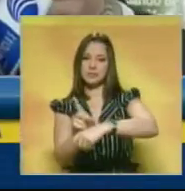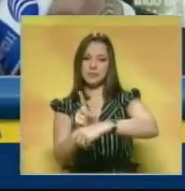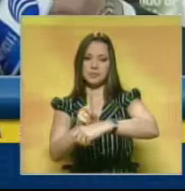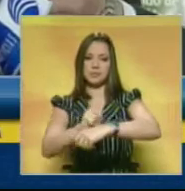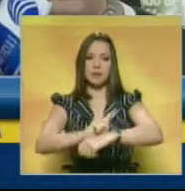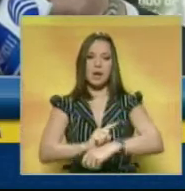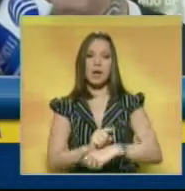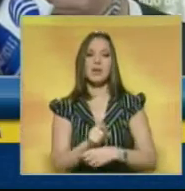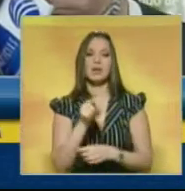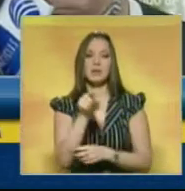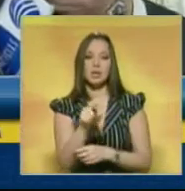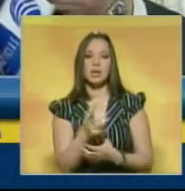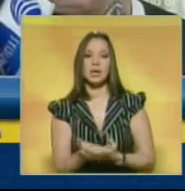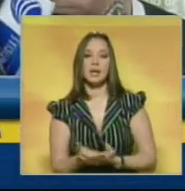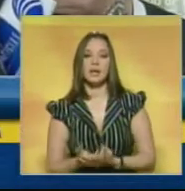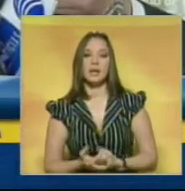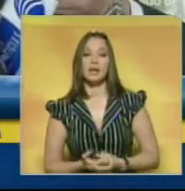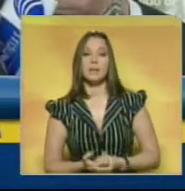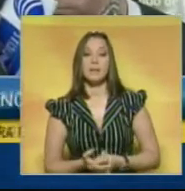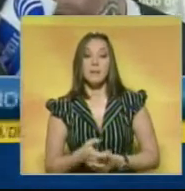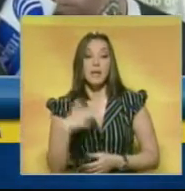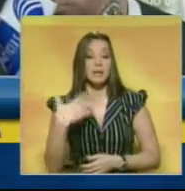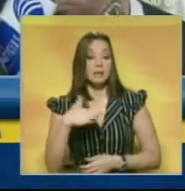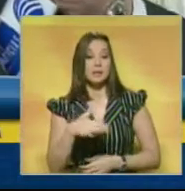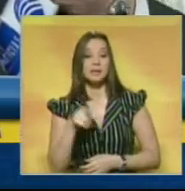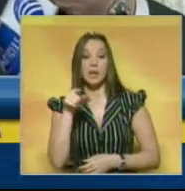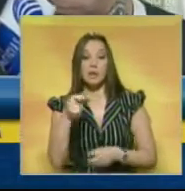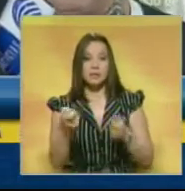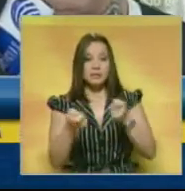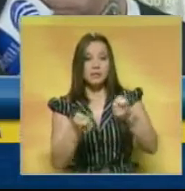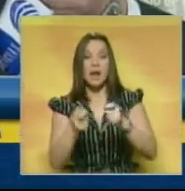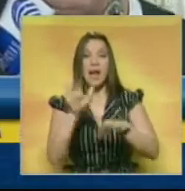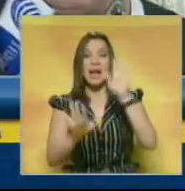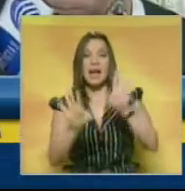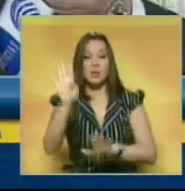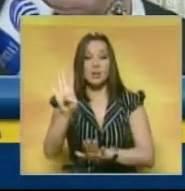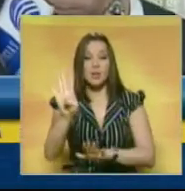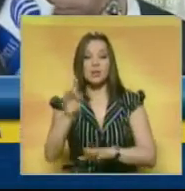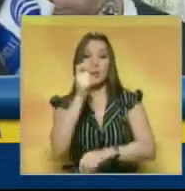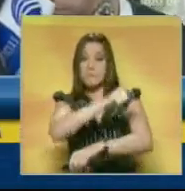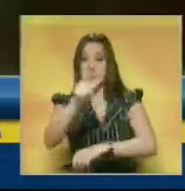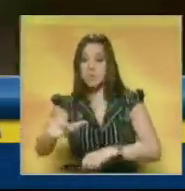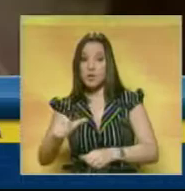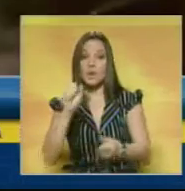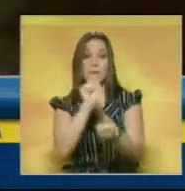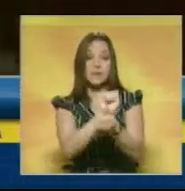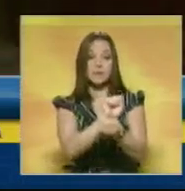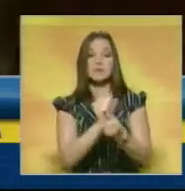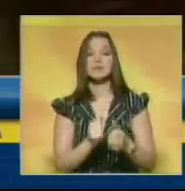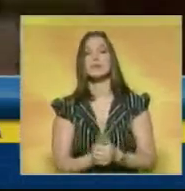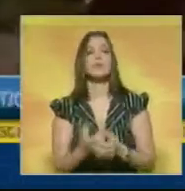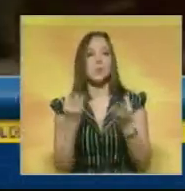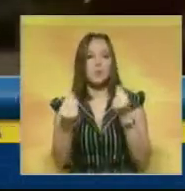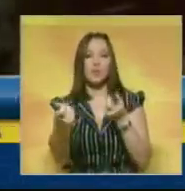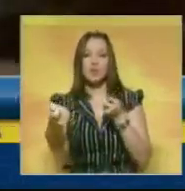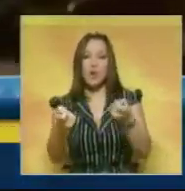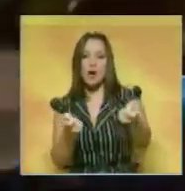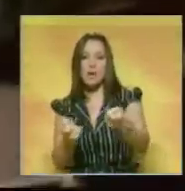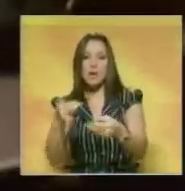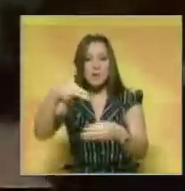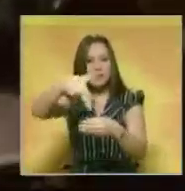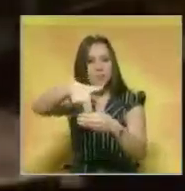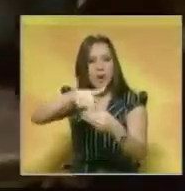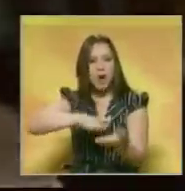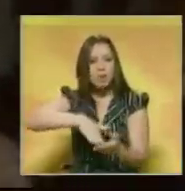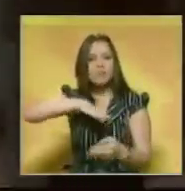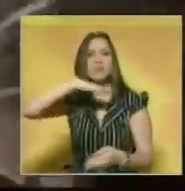altos riesgos de manera temeraria, y así es como se logra la captura de 14 personas, 8 vehículos inmovilizados. Decenas de camiones repletos de